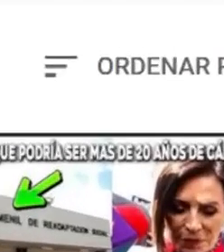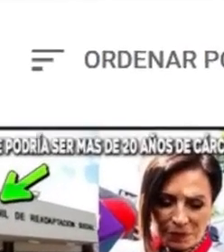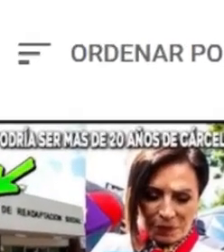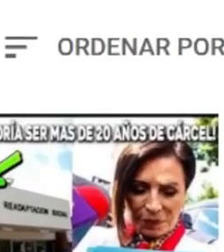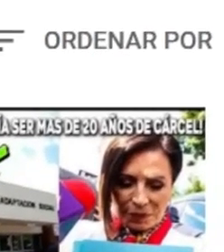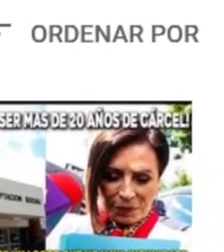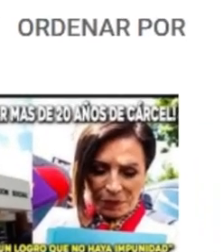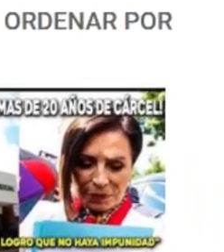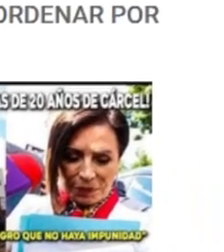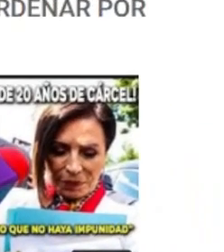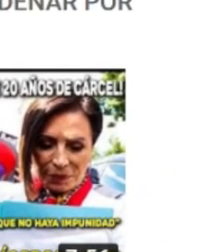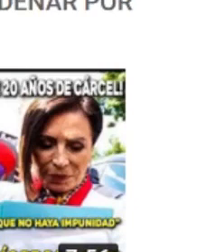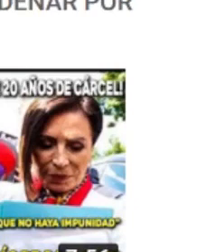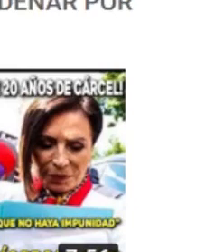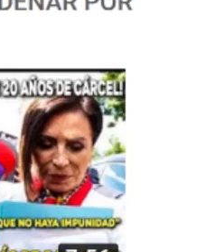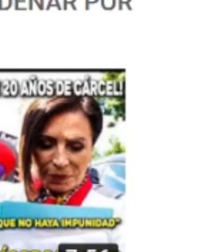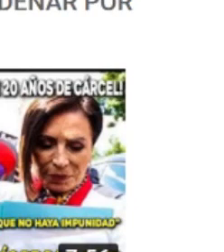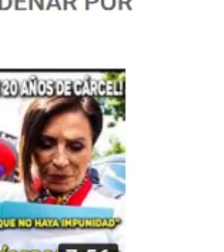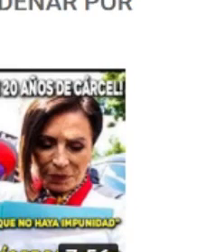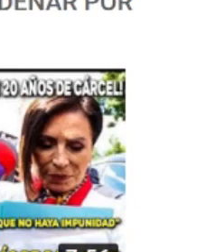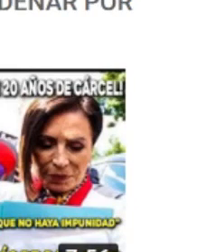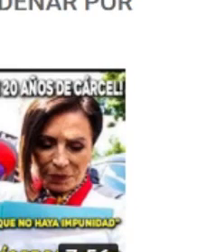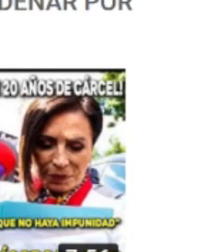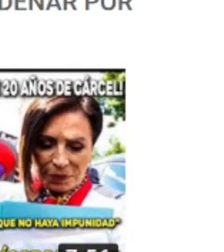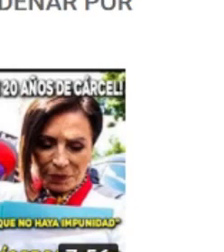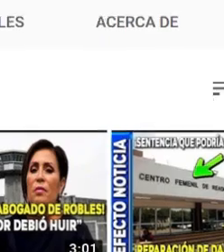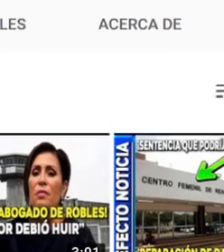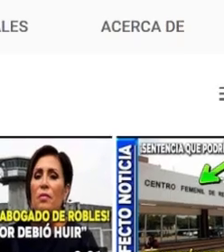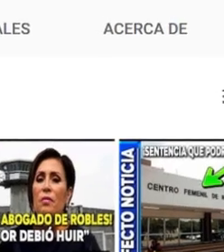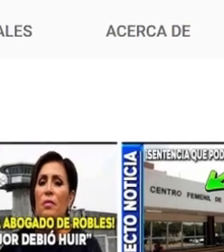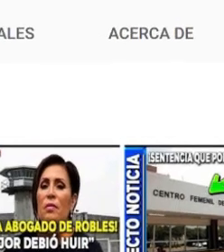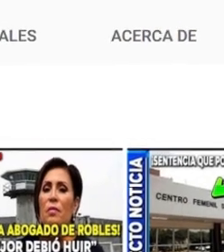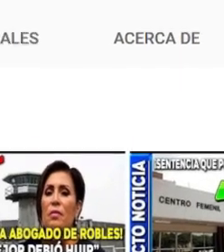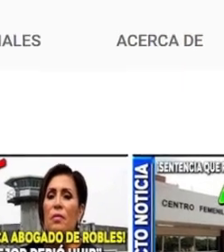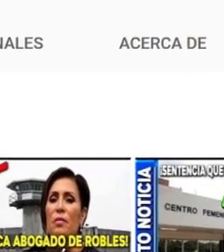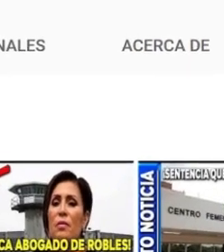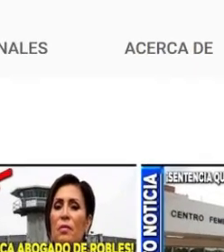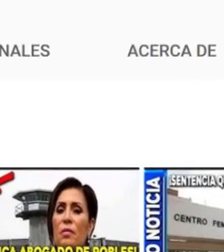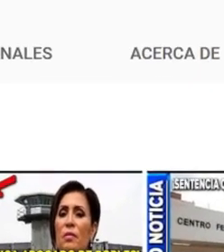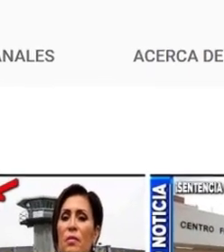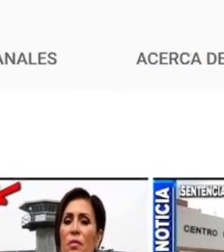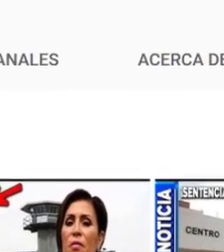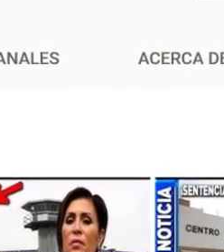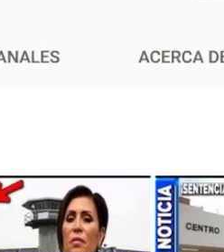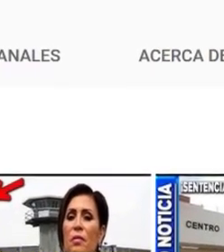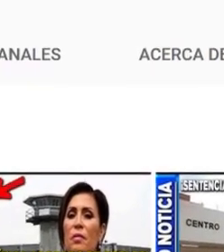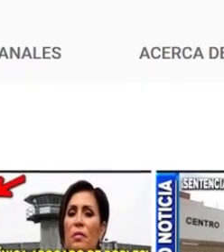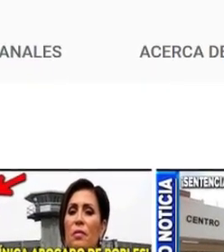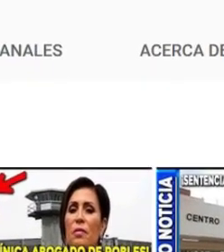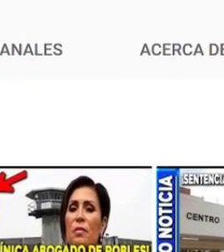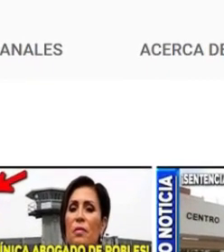Gracias por compartir nuestros videos, darle me gusta y comentar. Esto fue Efecto Noticia.